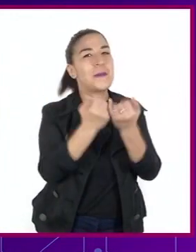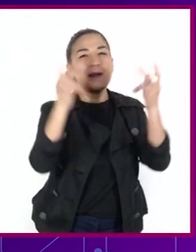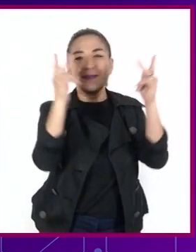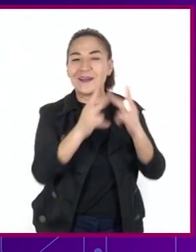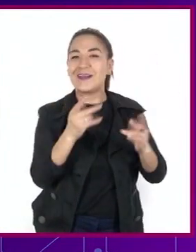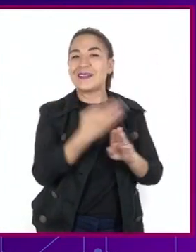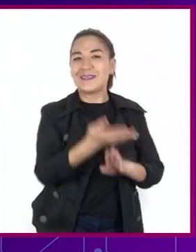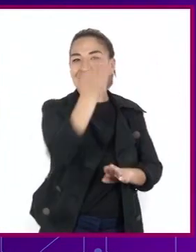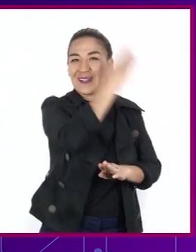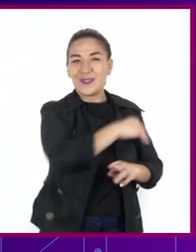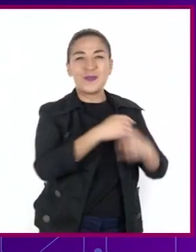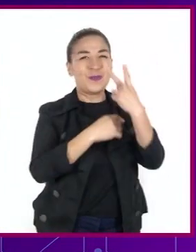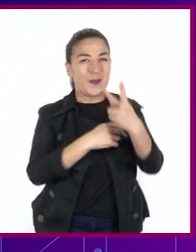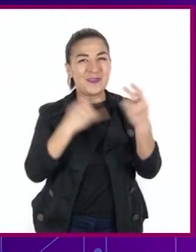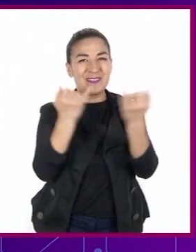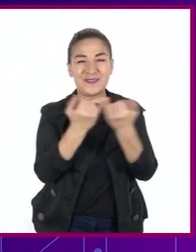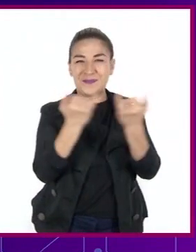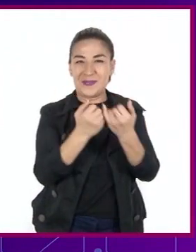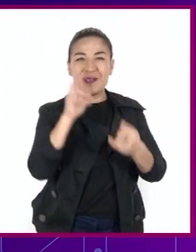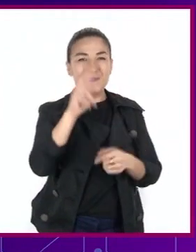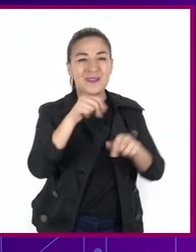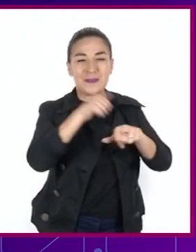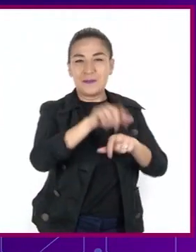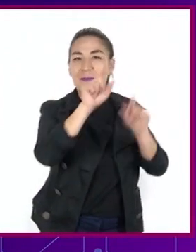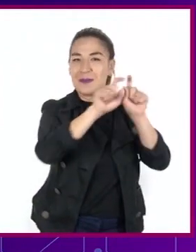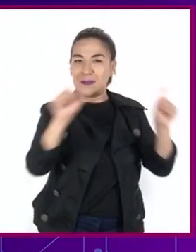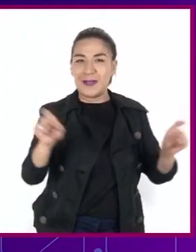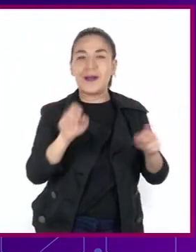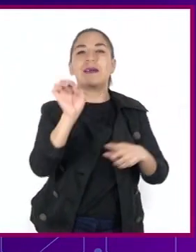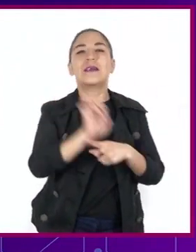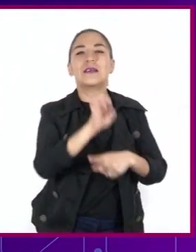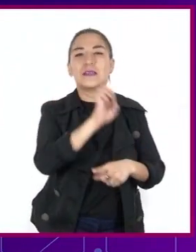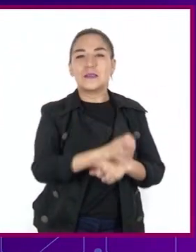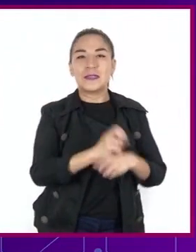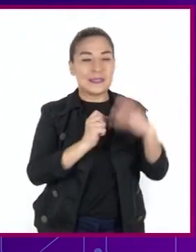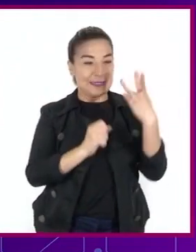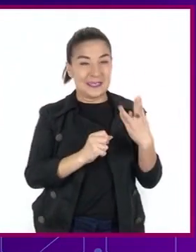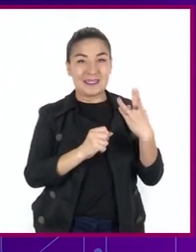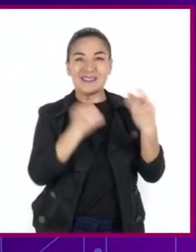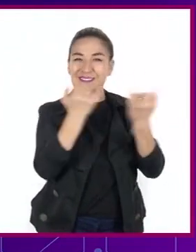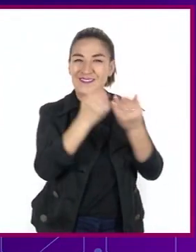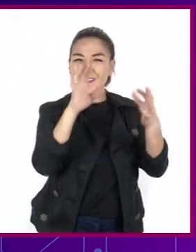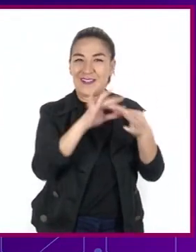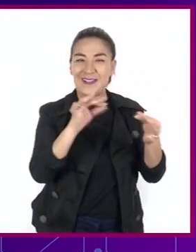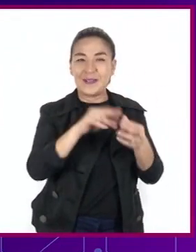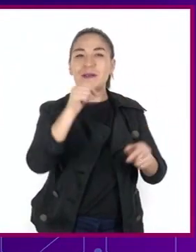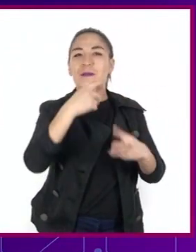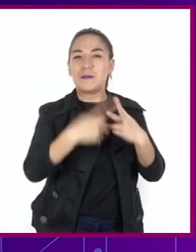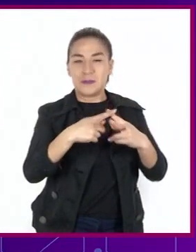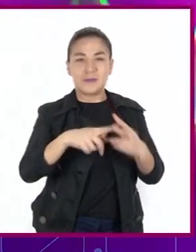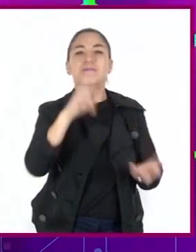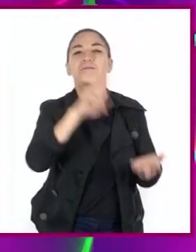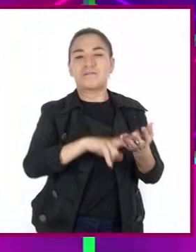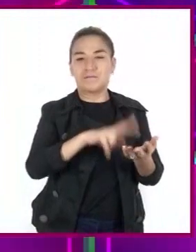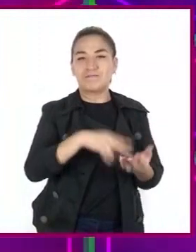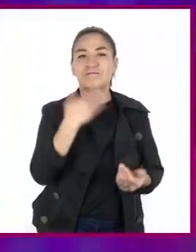los términos de las dos sucesiones anteriores. Entonces, las tres expresiones algebraicas son